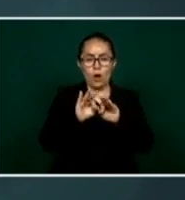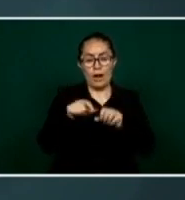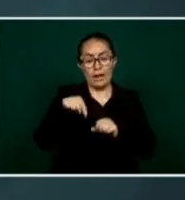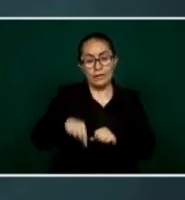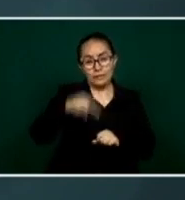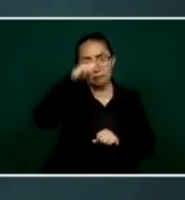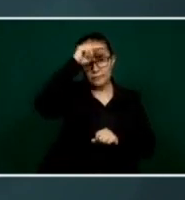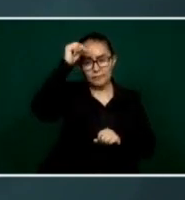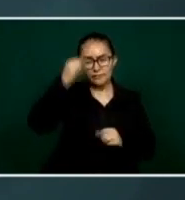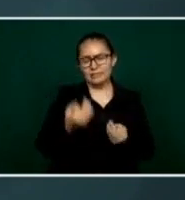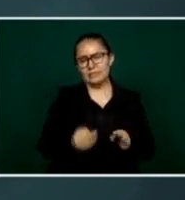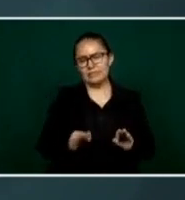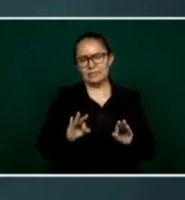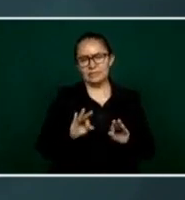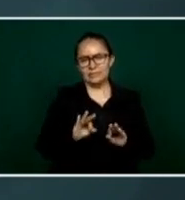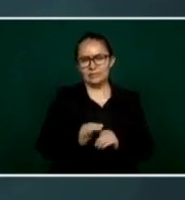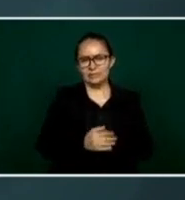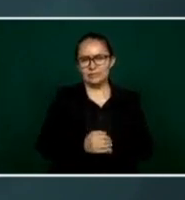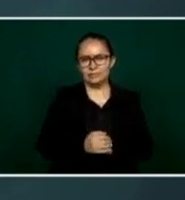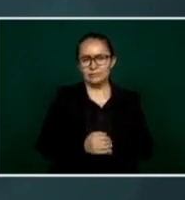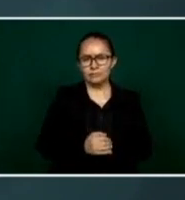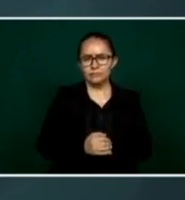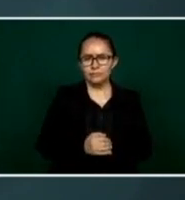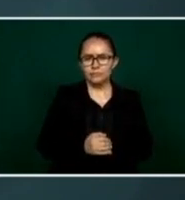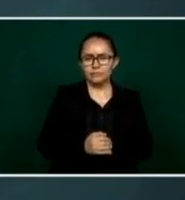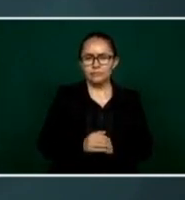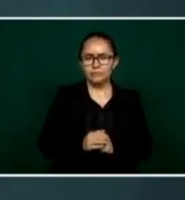Nayarit, que era como